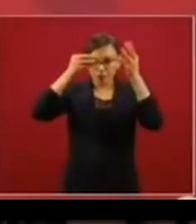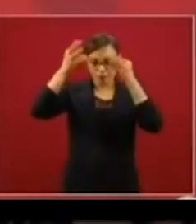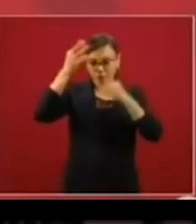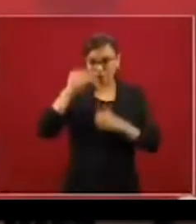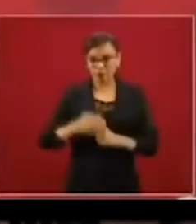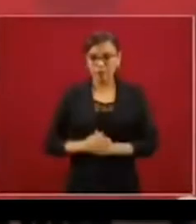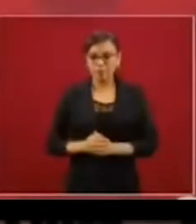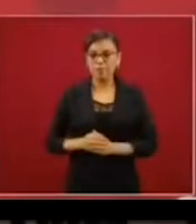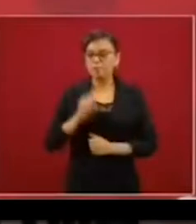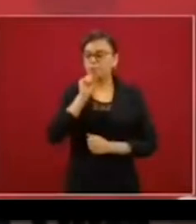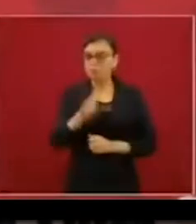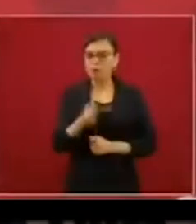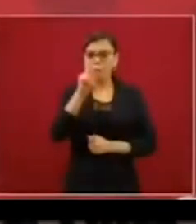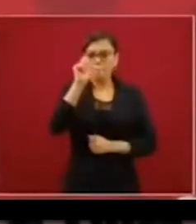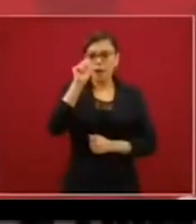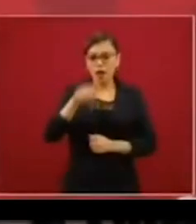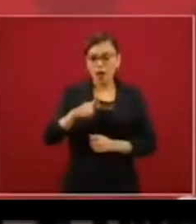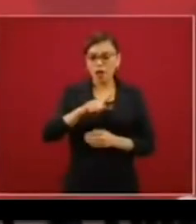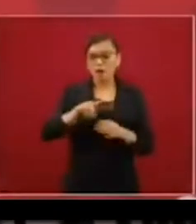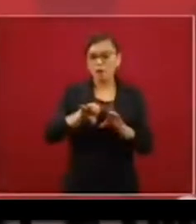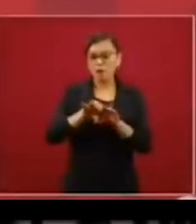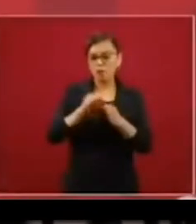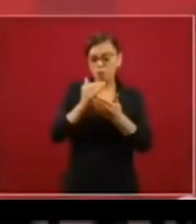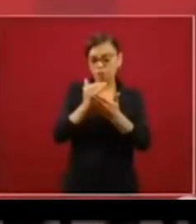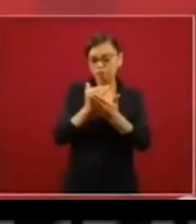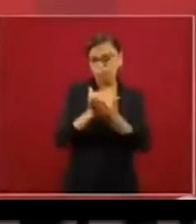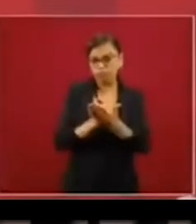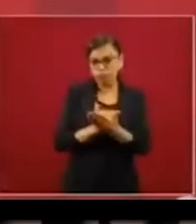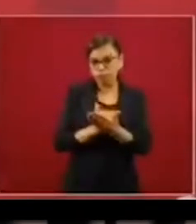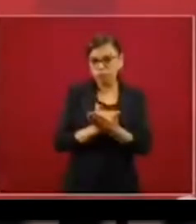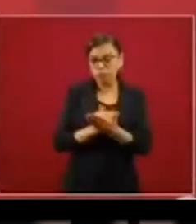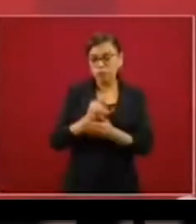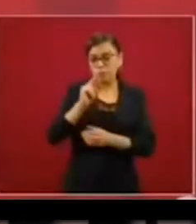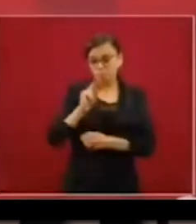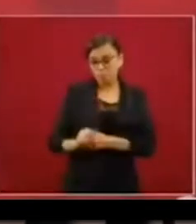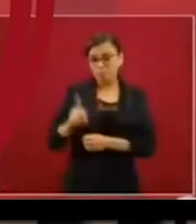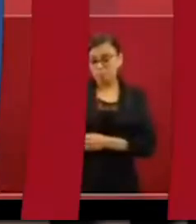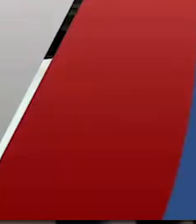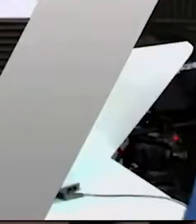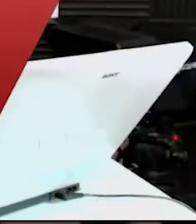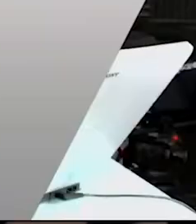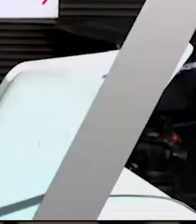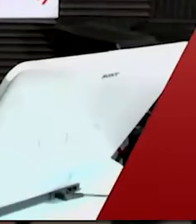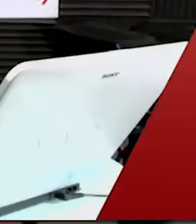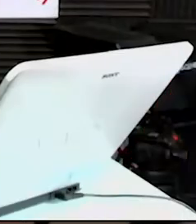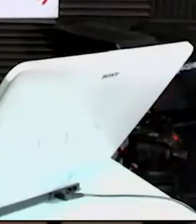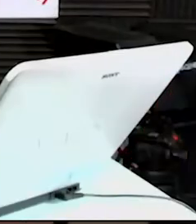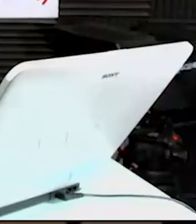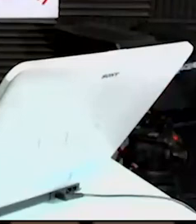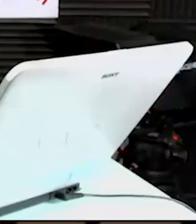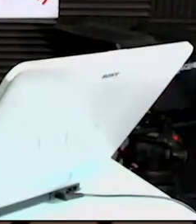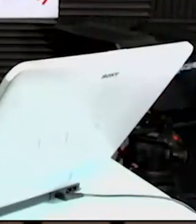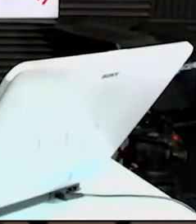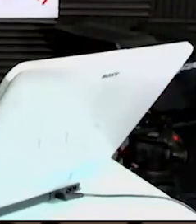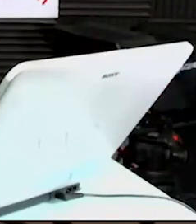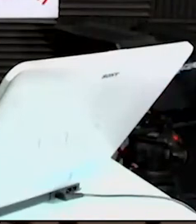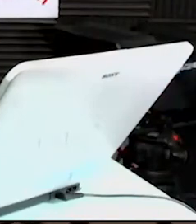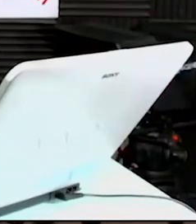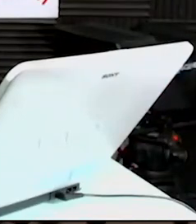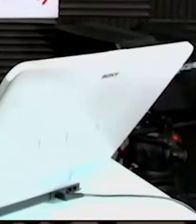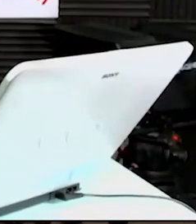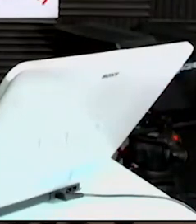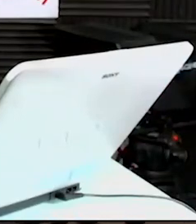planeación de un esfuerzo de remedial para el próximo ciclo escolar. Bien,